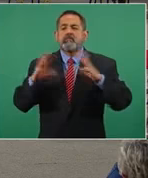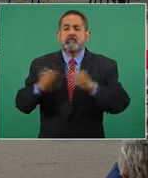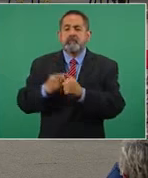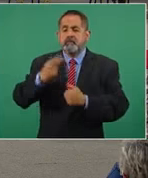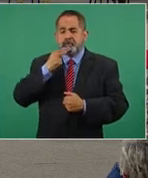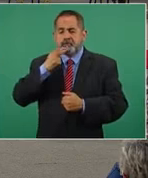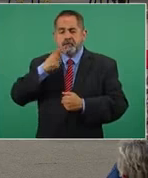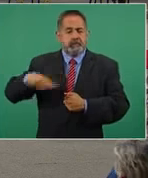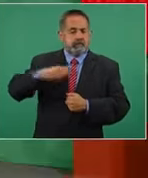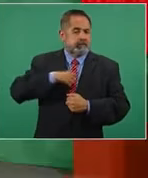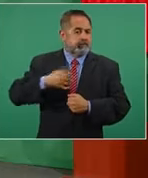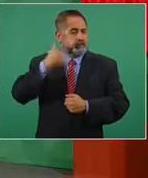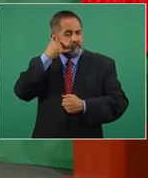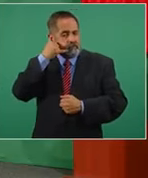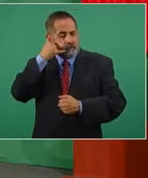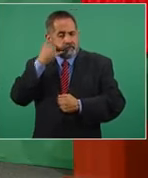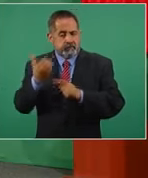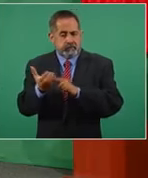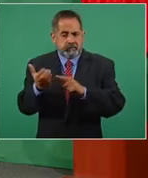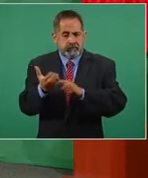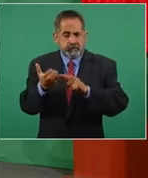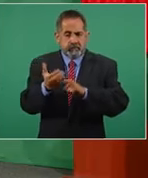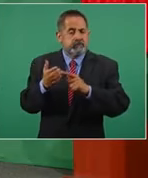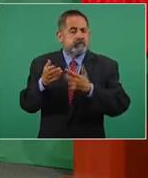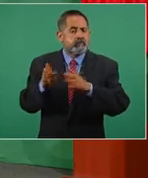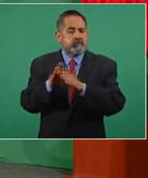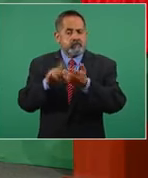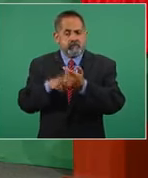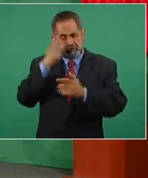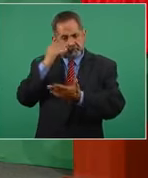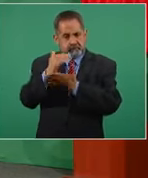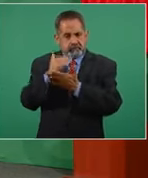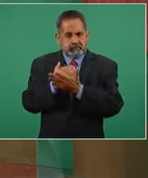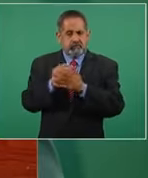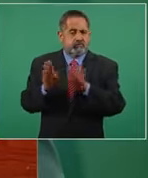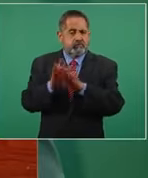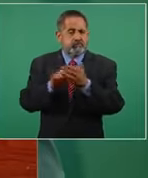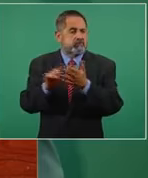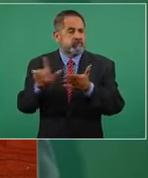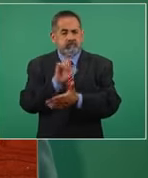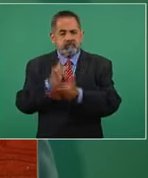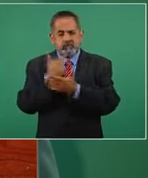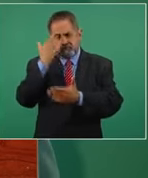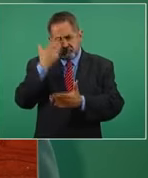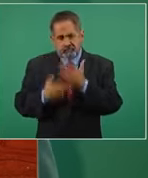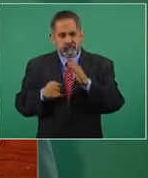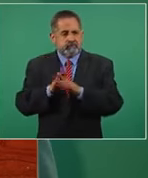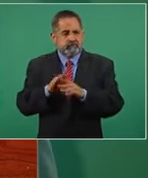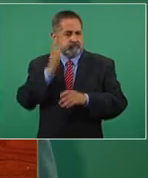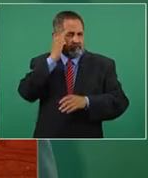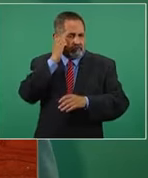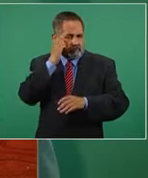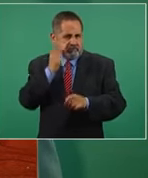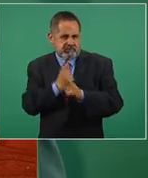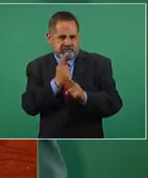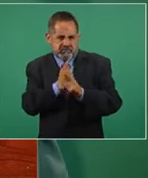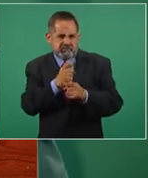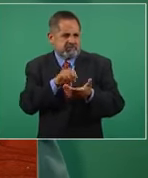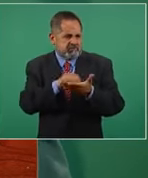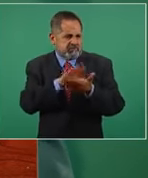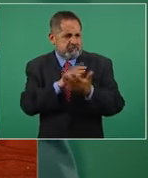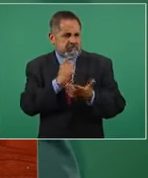Usuarios de Telefonía Móvil, que buscan combatir precisamente los delitos como la extorsión o los secuestros.